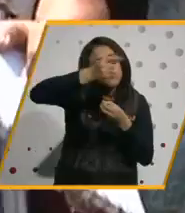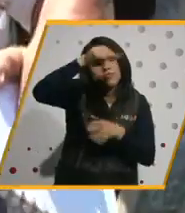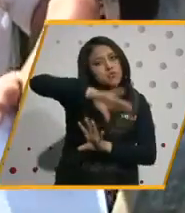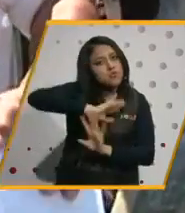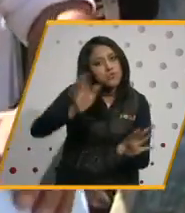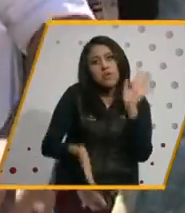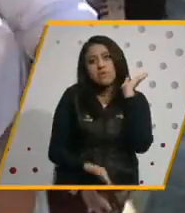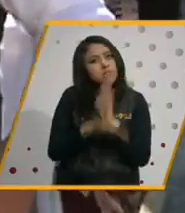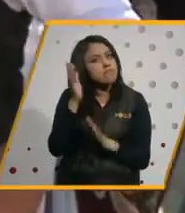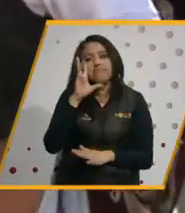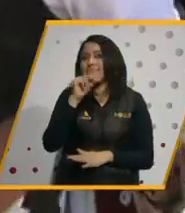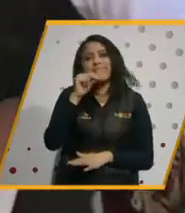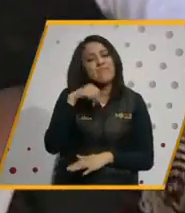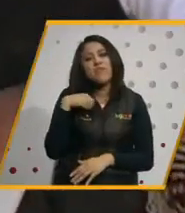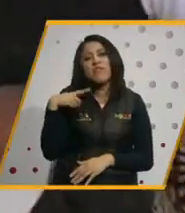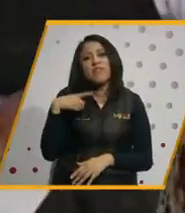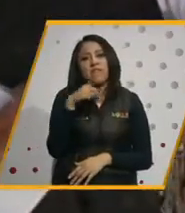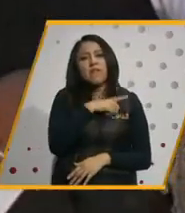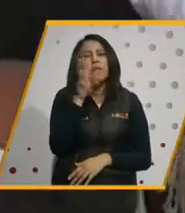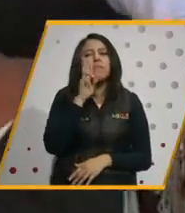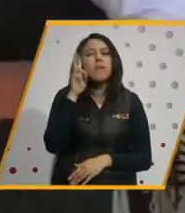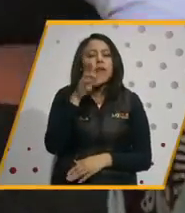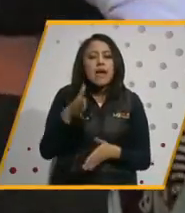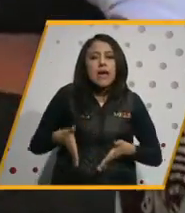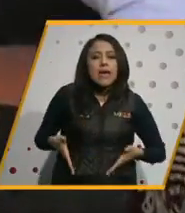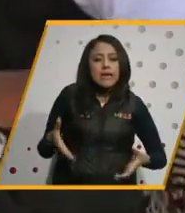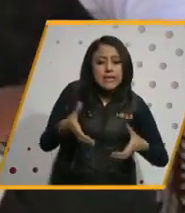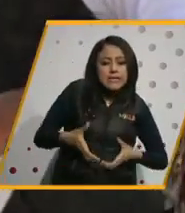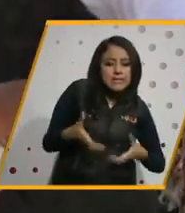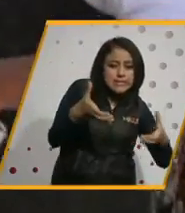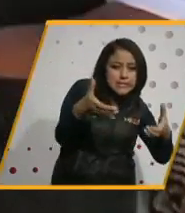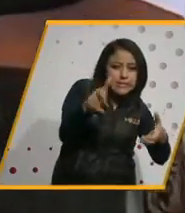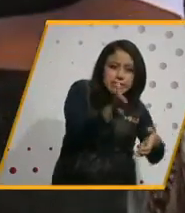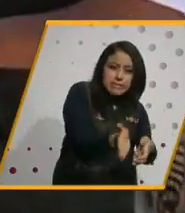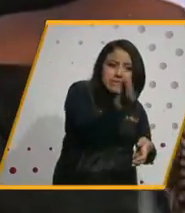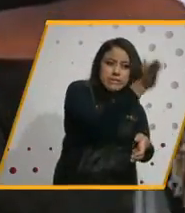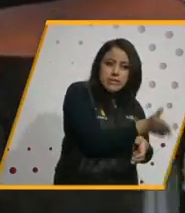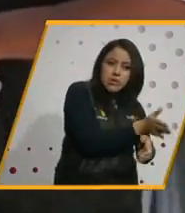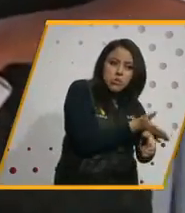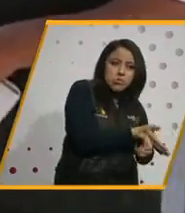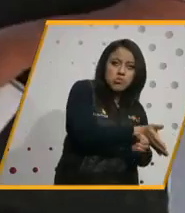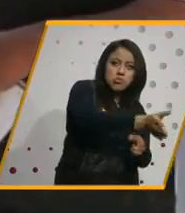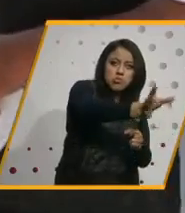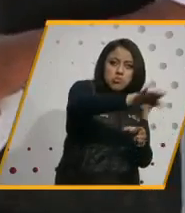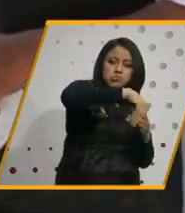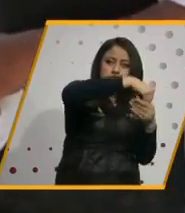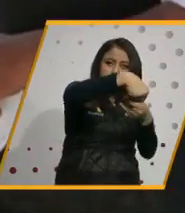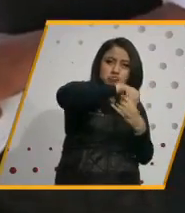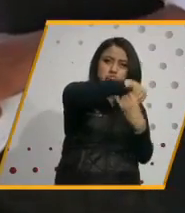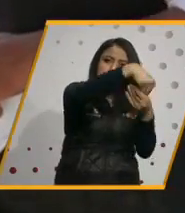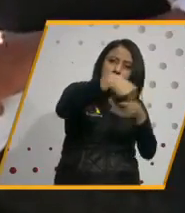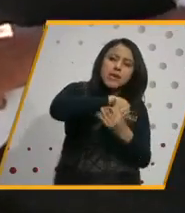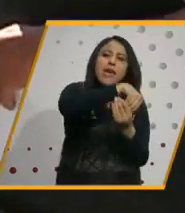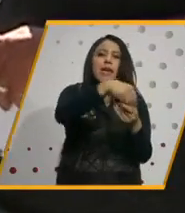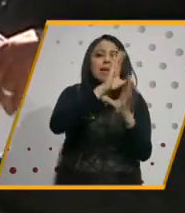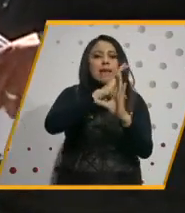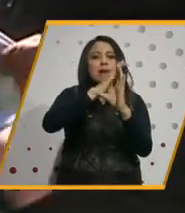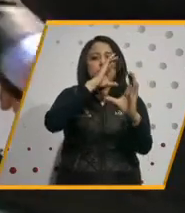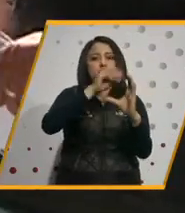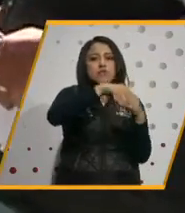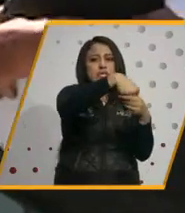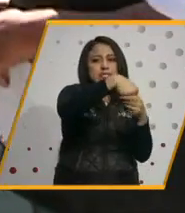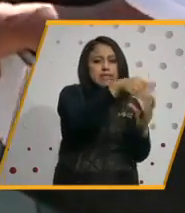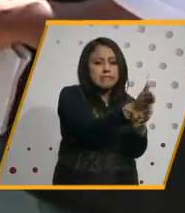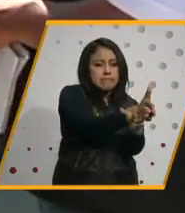Y deberían de ver aquí sobre la calle de Periférico, la lateral, está lleno de camiones, señor Garralda. Así es, sé que